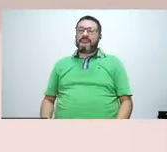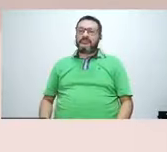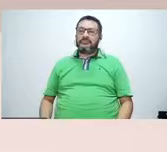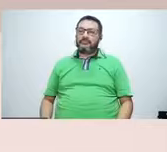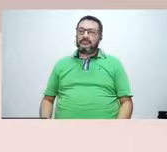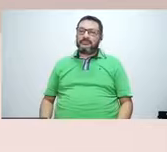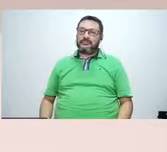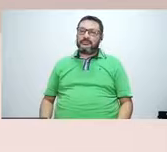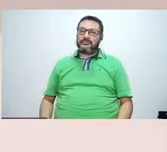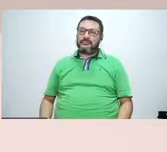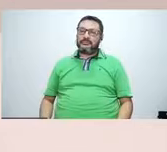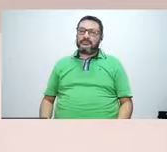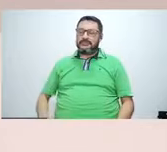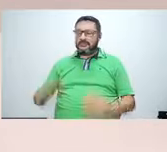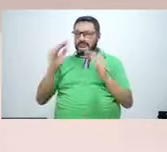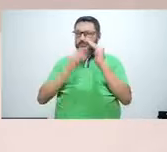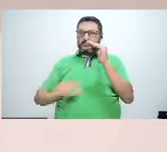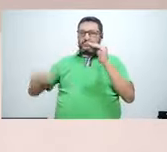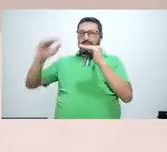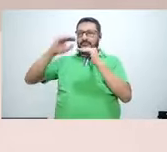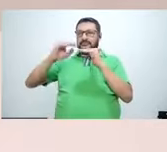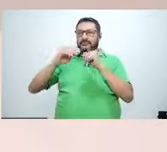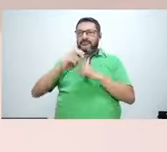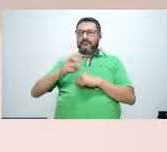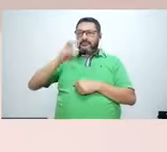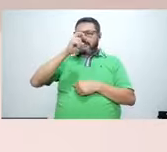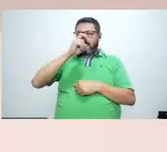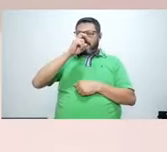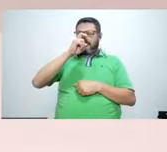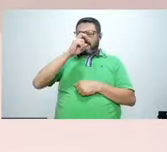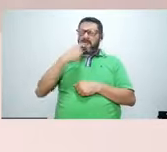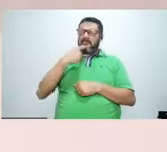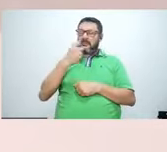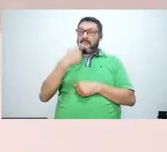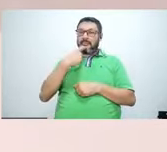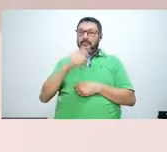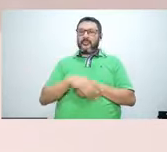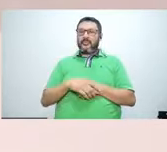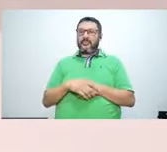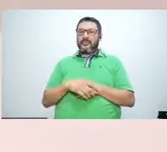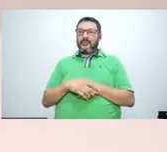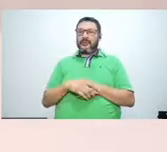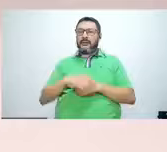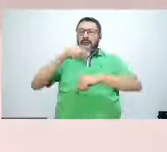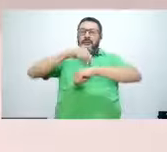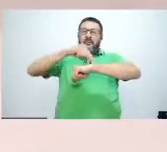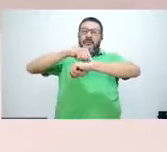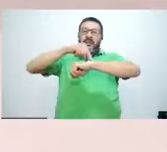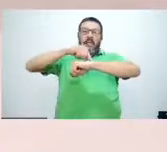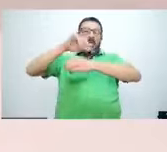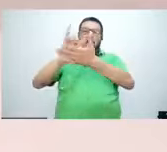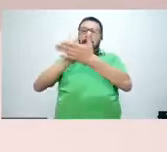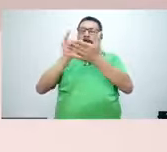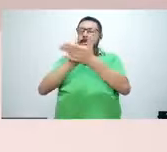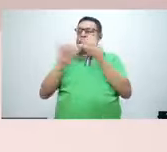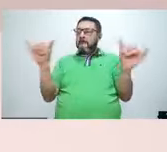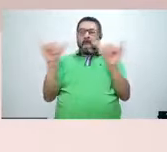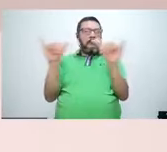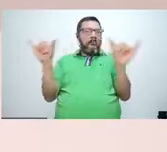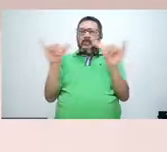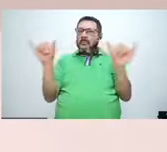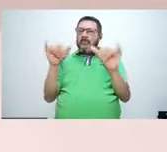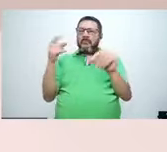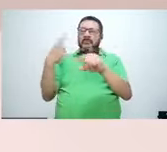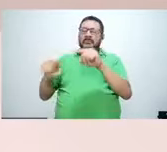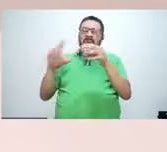rendimiento, nosotros nos toca muy complicado porque no tenemos el mismo tiempo que nuestros compañeros.